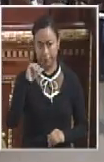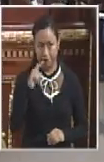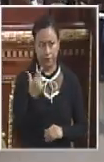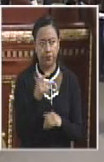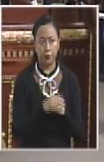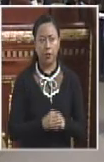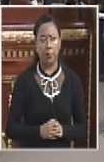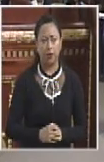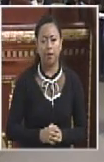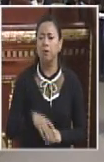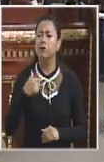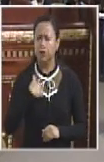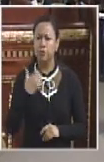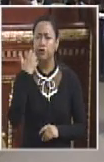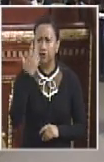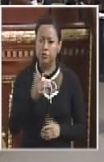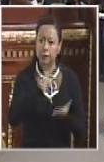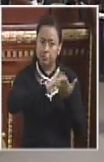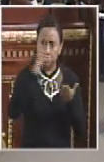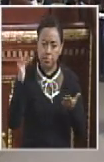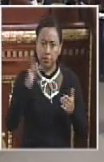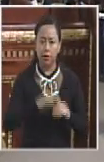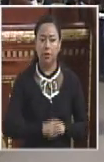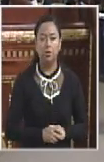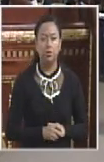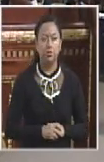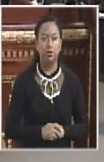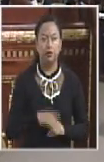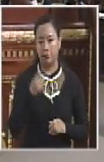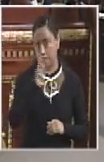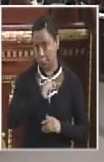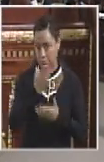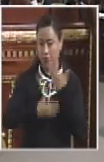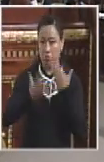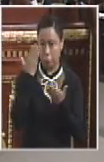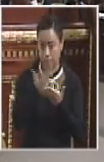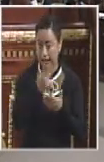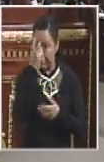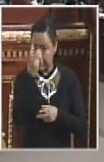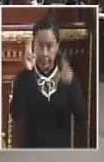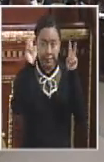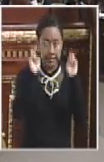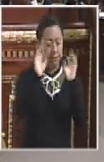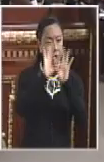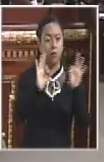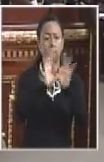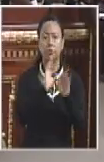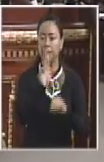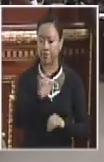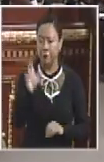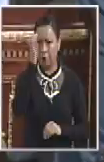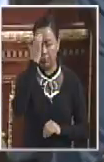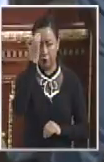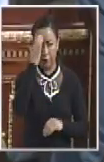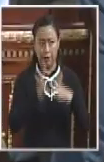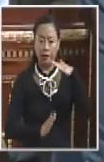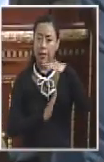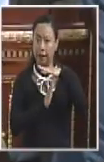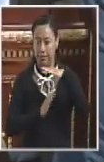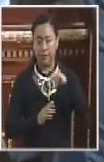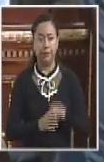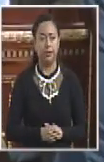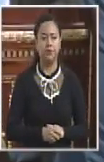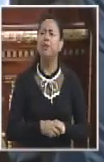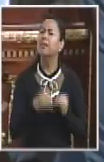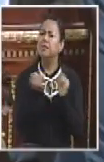Presidenta, yo en primer término sí quiero agradecerle que sometió a votación mi propuesta. Es un asunto que hay que reconocerle a la mesa. También